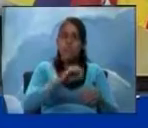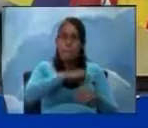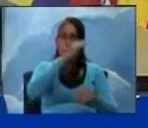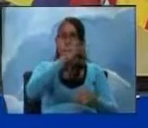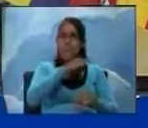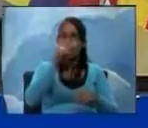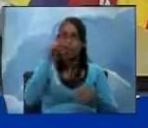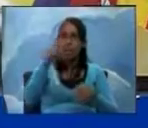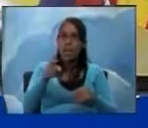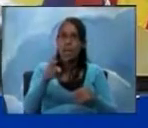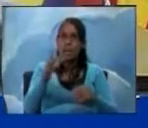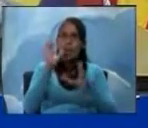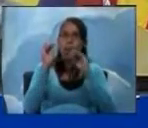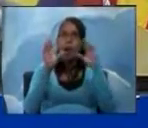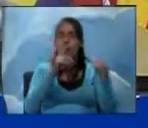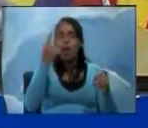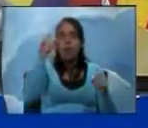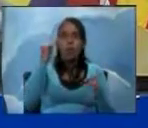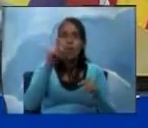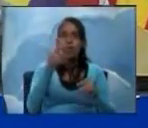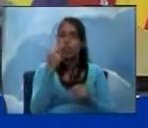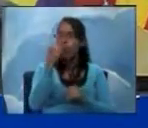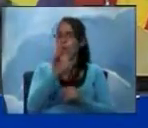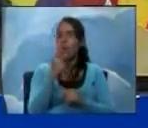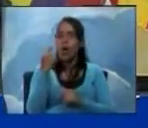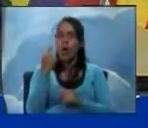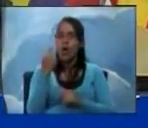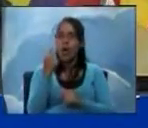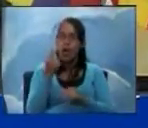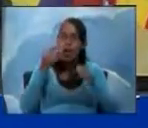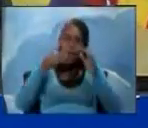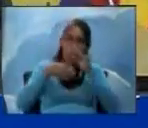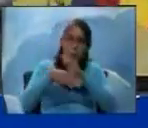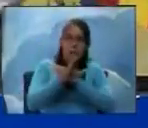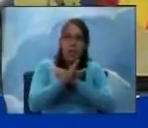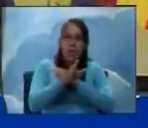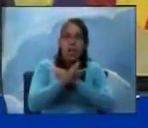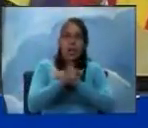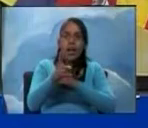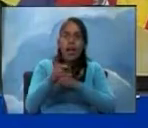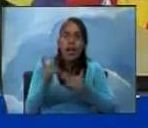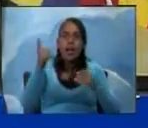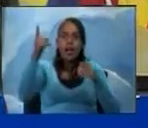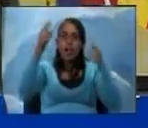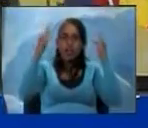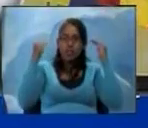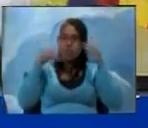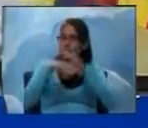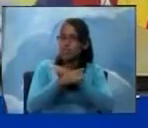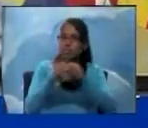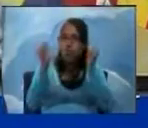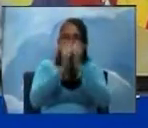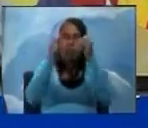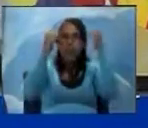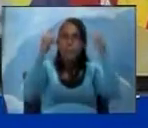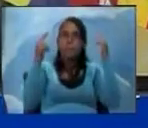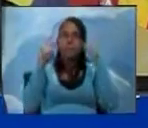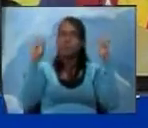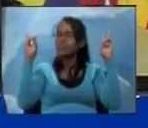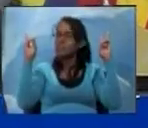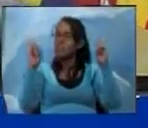espíritu el que va a hablar por tu boca. Ve, Gadareno, él salió de allí con una